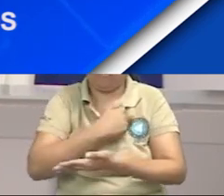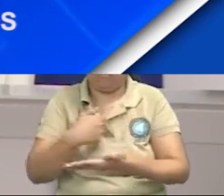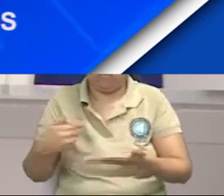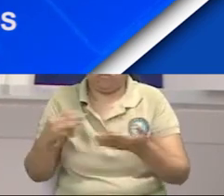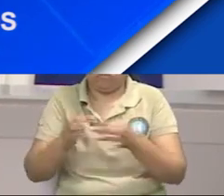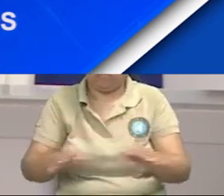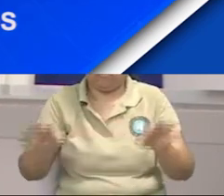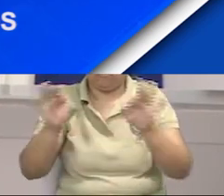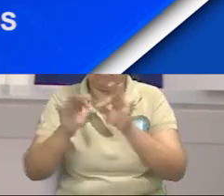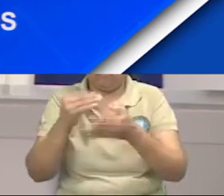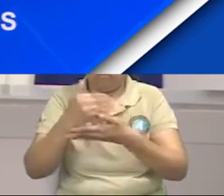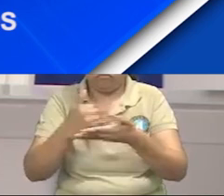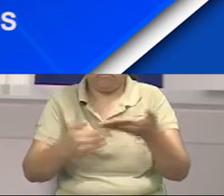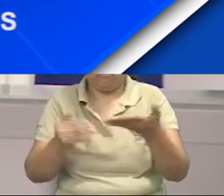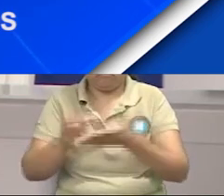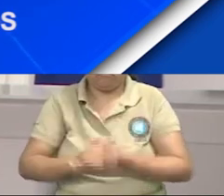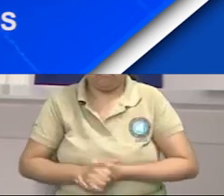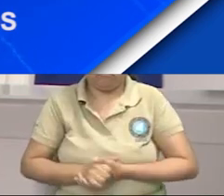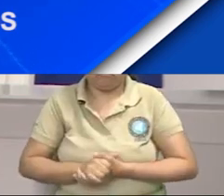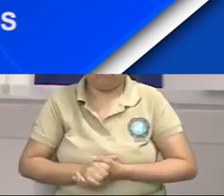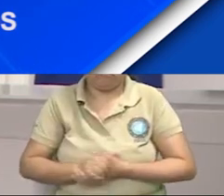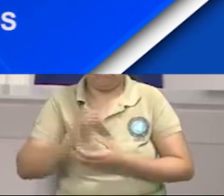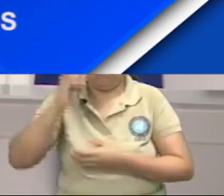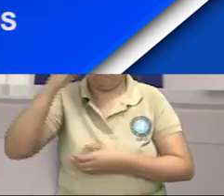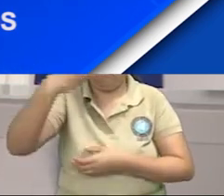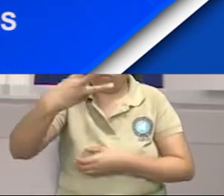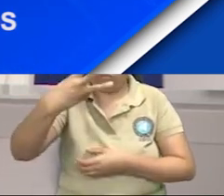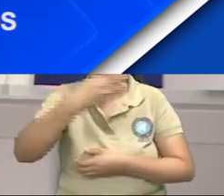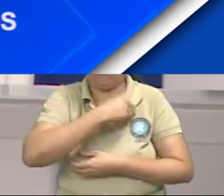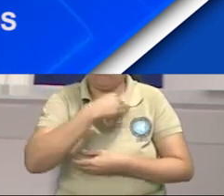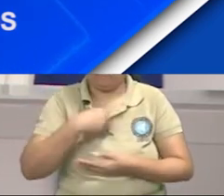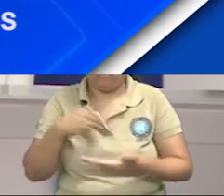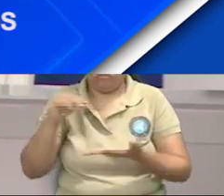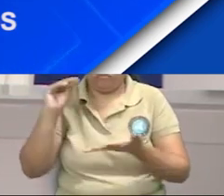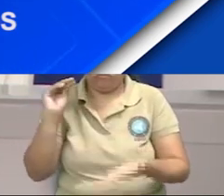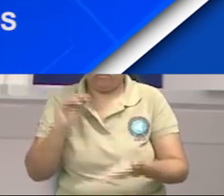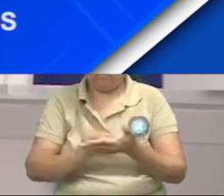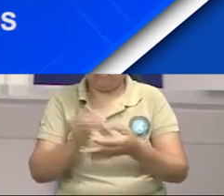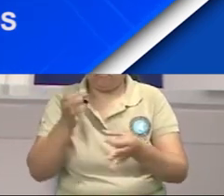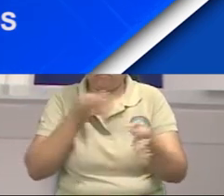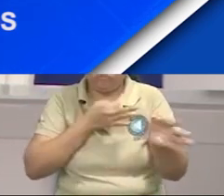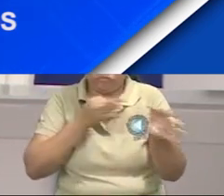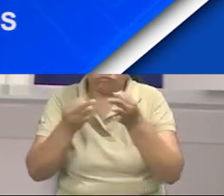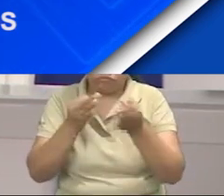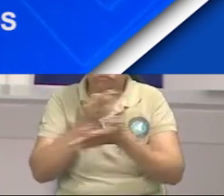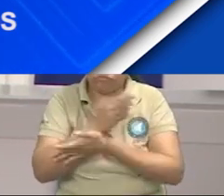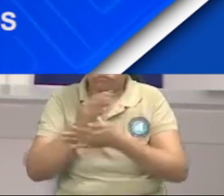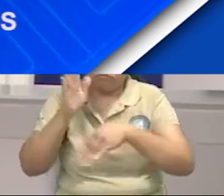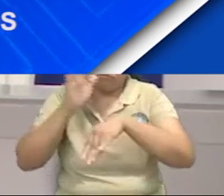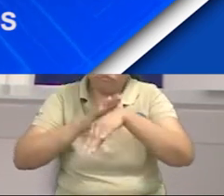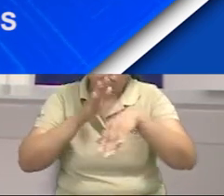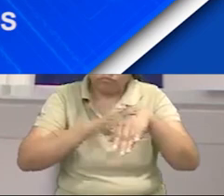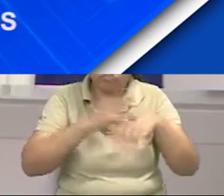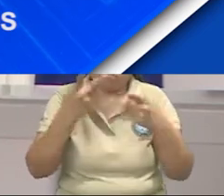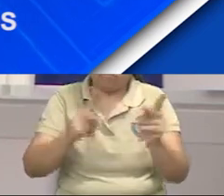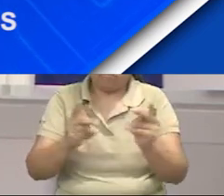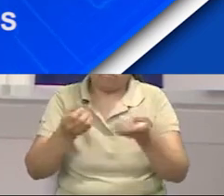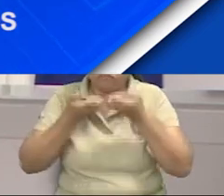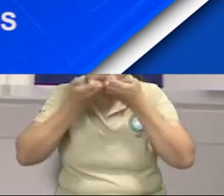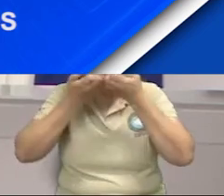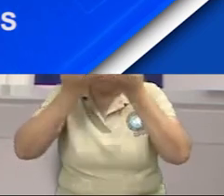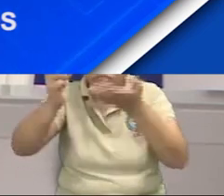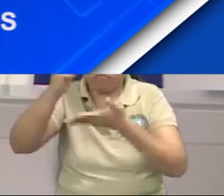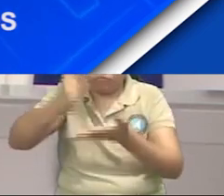presente resolución tercero la presente resolución de convocatoria se